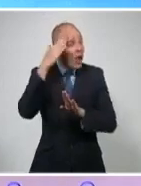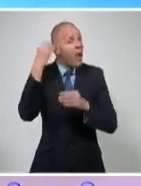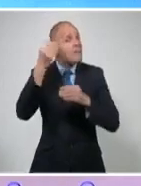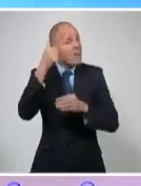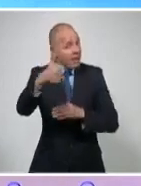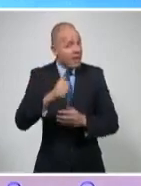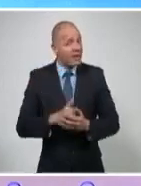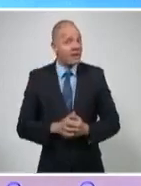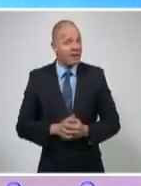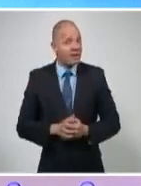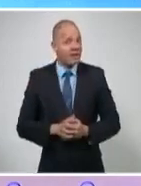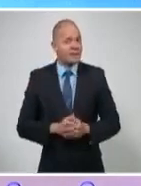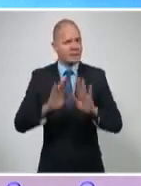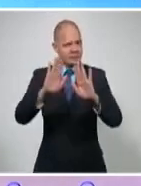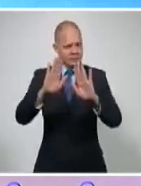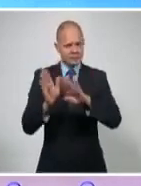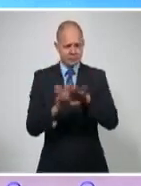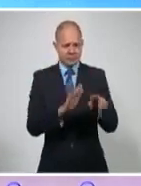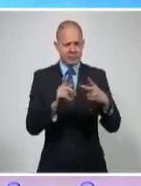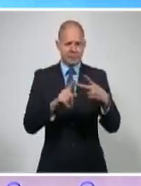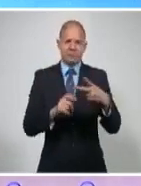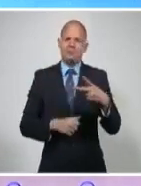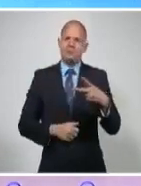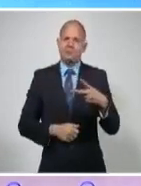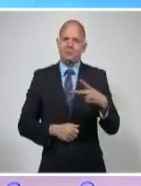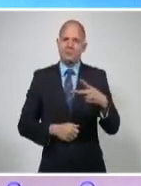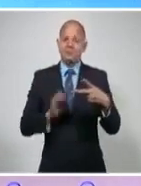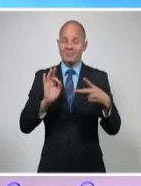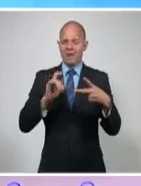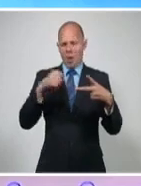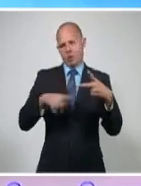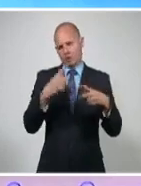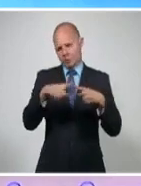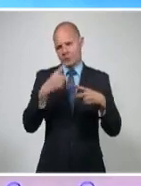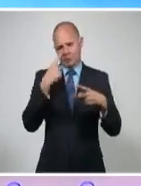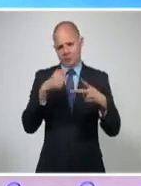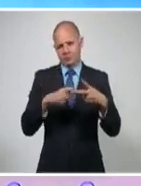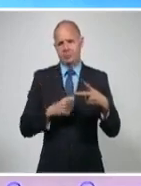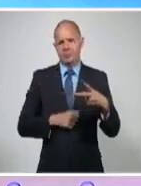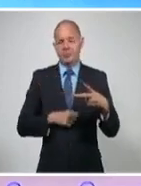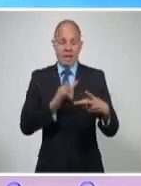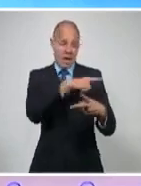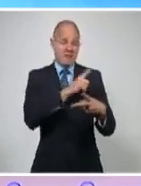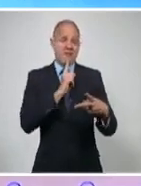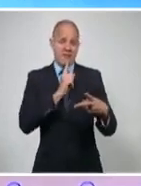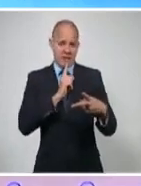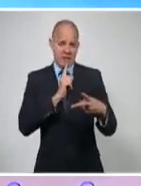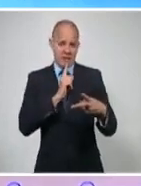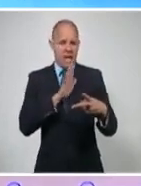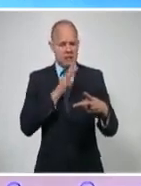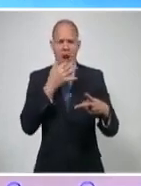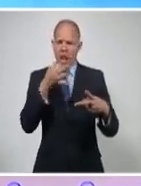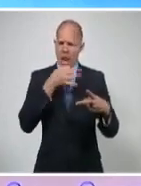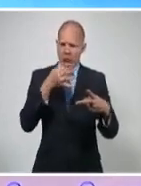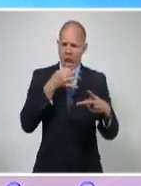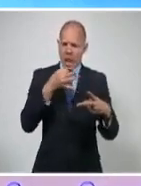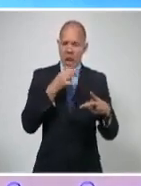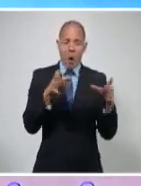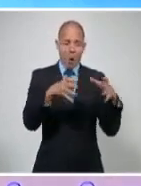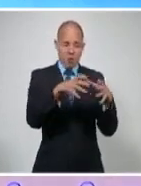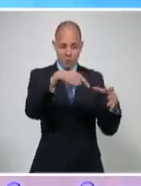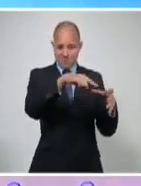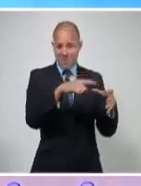incipiente. Lo segundo, antes de la información nueva de hoy, terminé el viernes diciéndoles que algunos de los participantes de